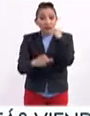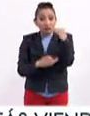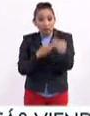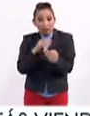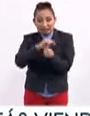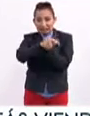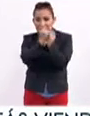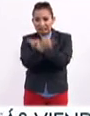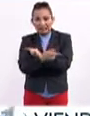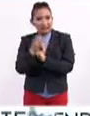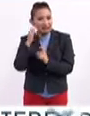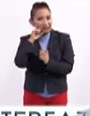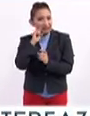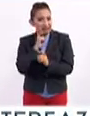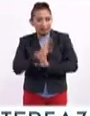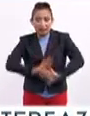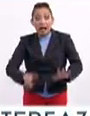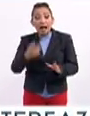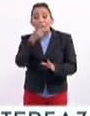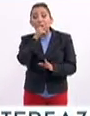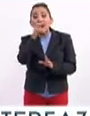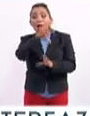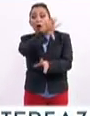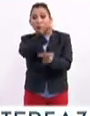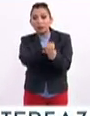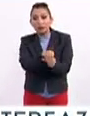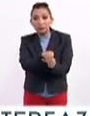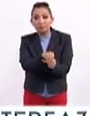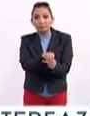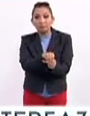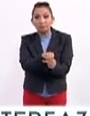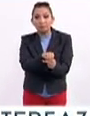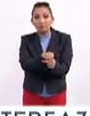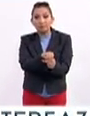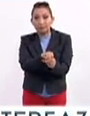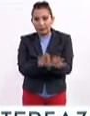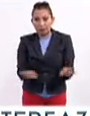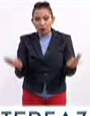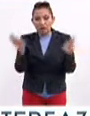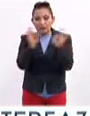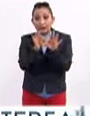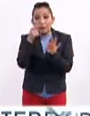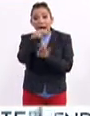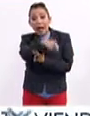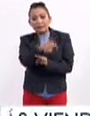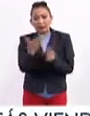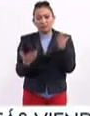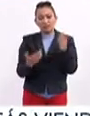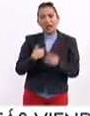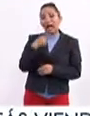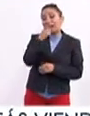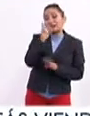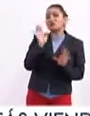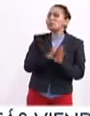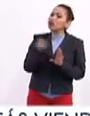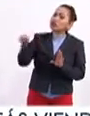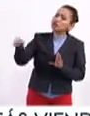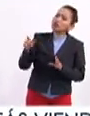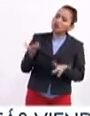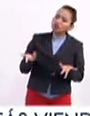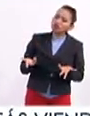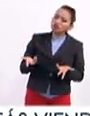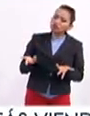toda persona, de lo que sea. De lo que sea. Es un término universal. Y es fundamental para aquellos que a veces dicen, ¿y por qué